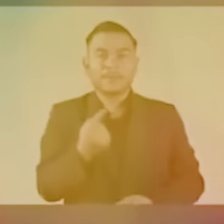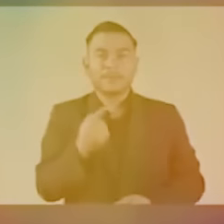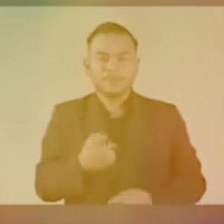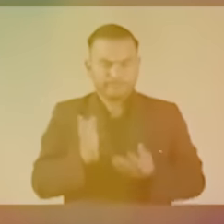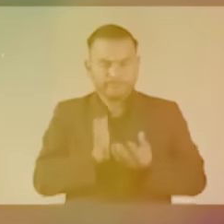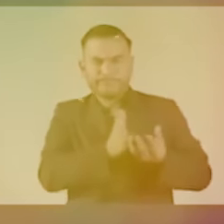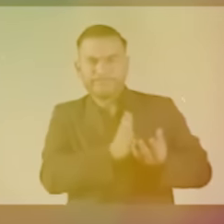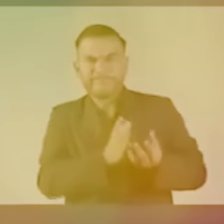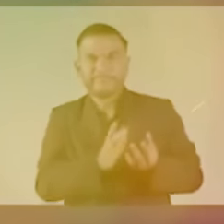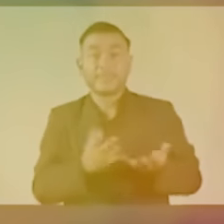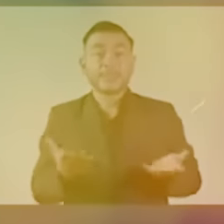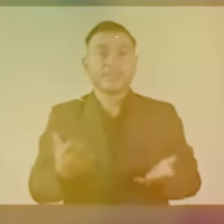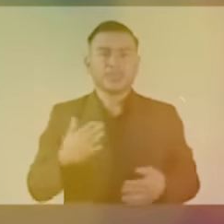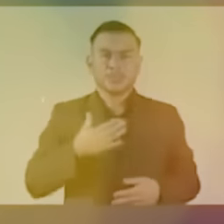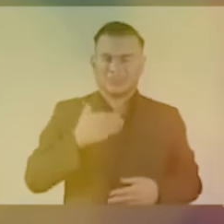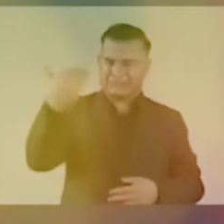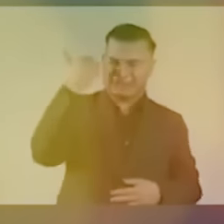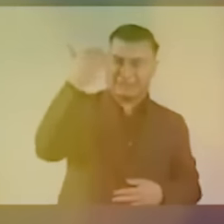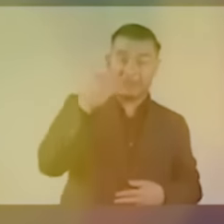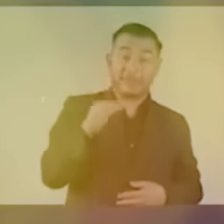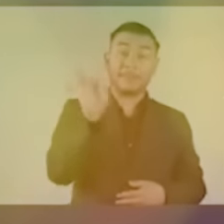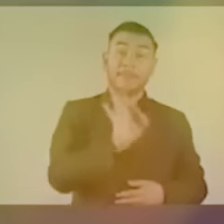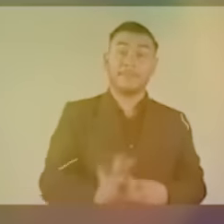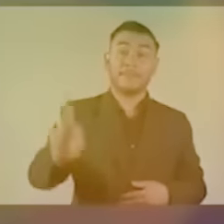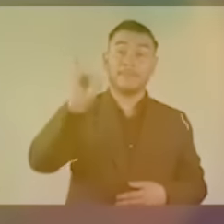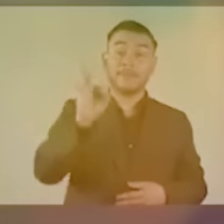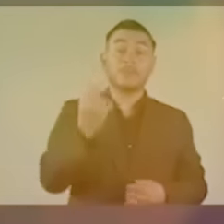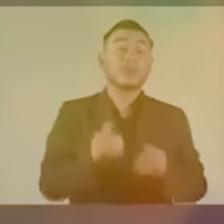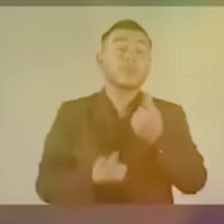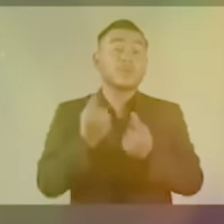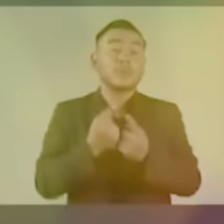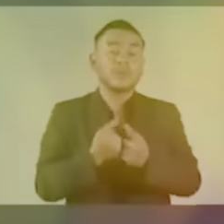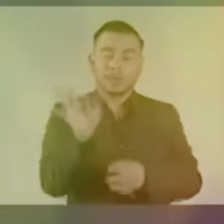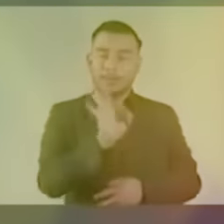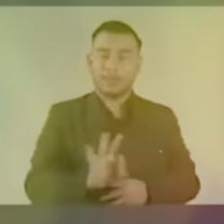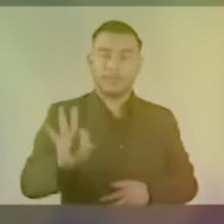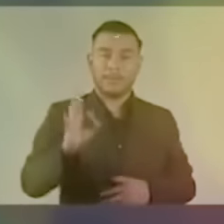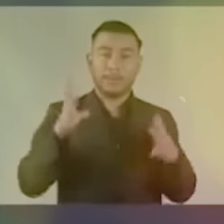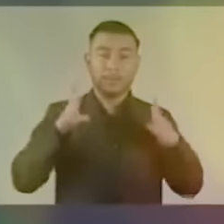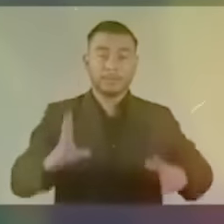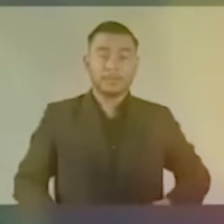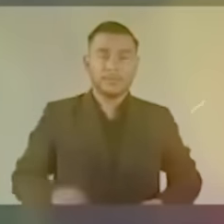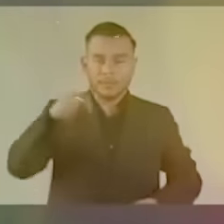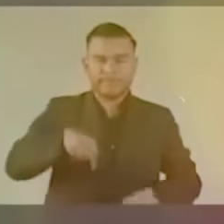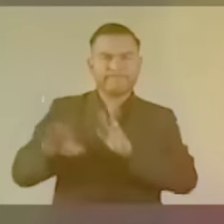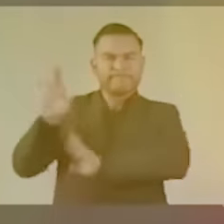enseñó casi todo lo que sé. Y la mejor forma de honrarlo será ser el mejor gobierno que se ha hecho en la historia de nuestro